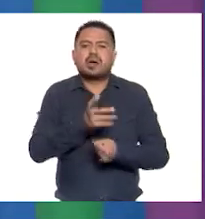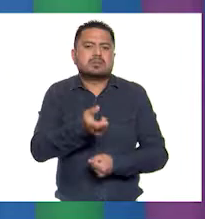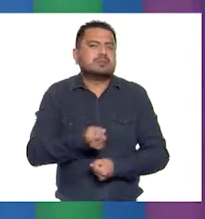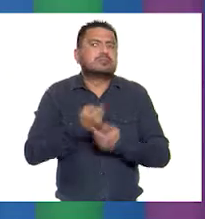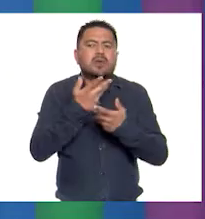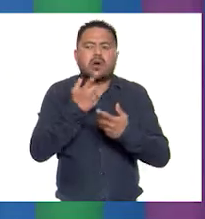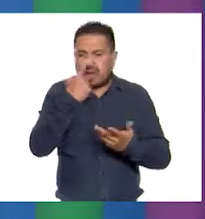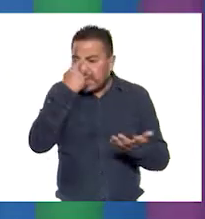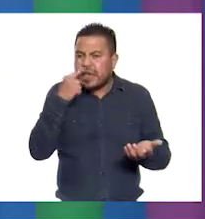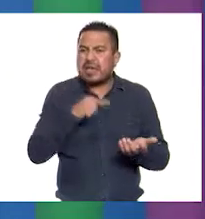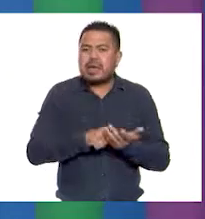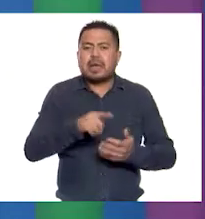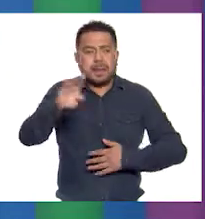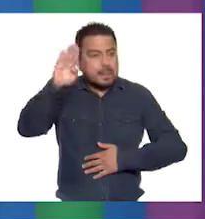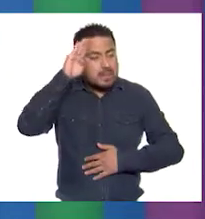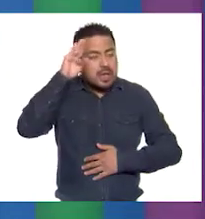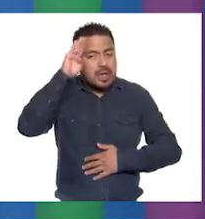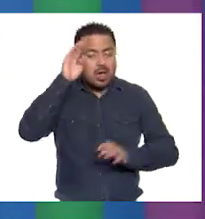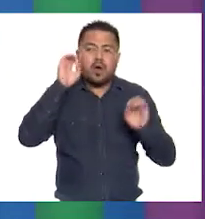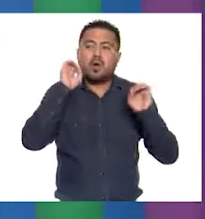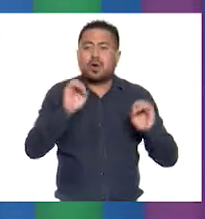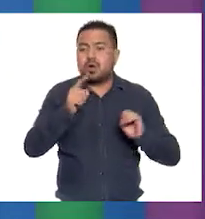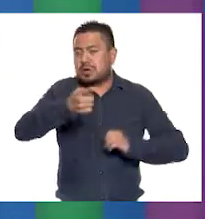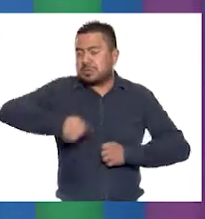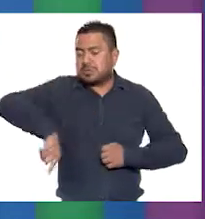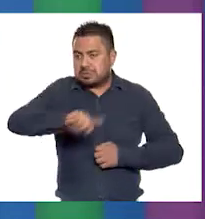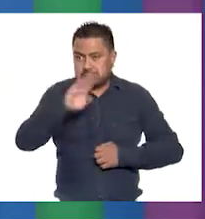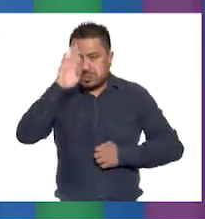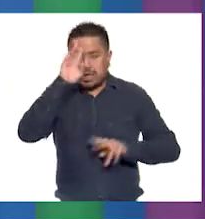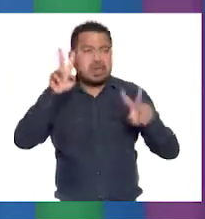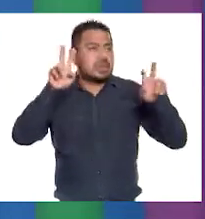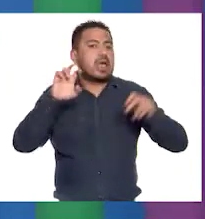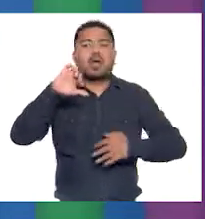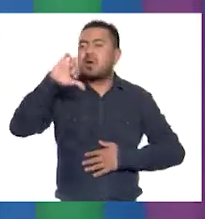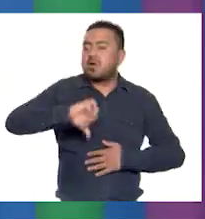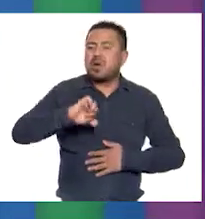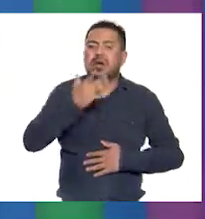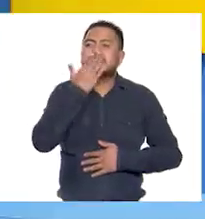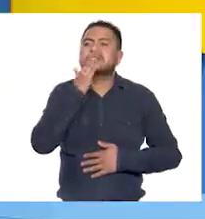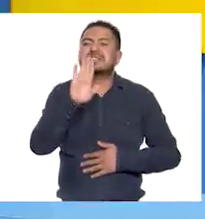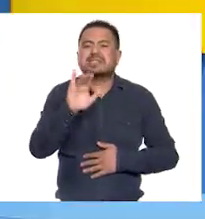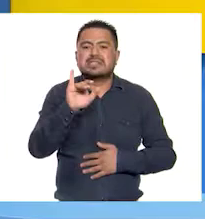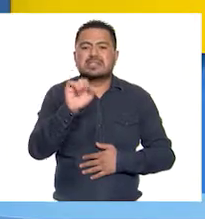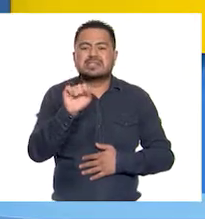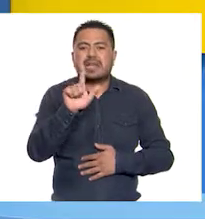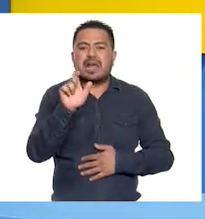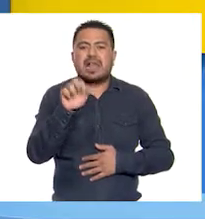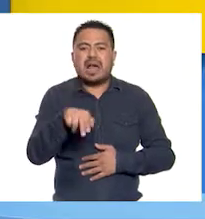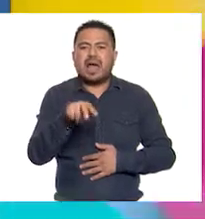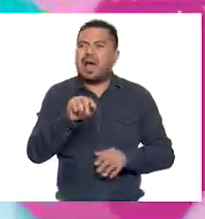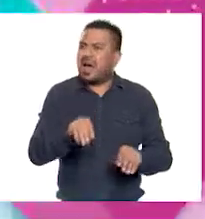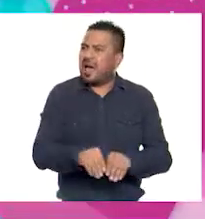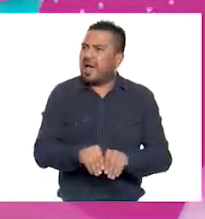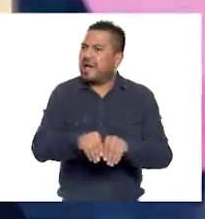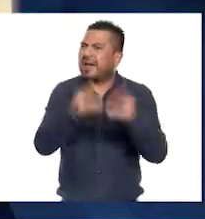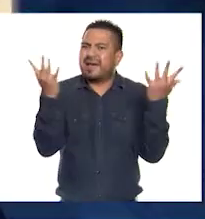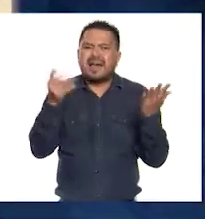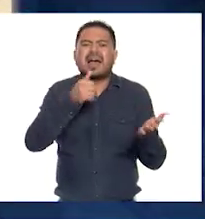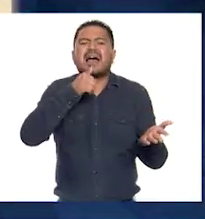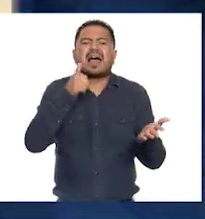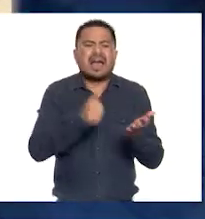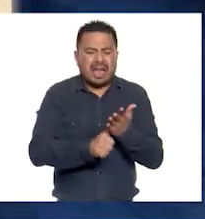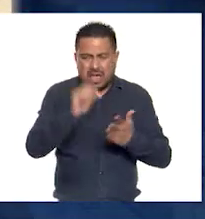expresen lo que creen o piensan o consideran sobre el tema de hoy, el Islam. Ah, sí, claro. Cartas de